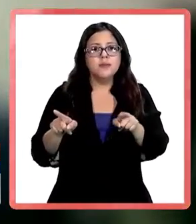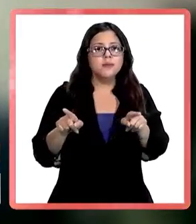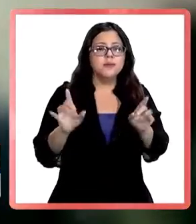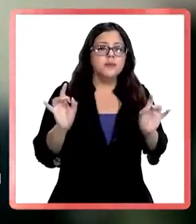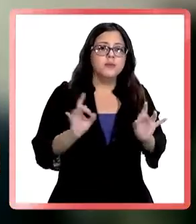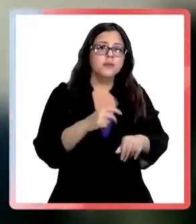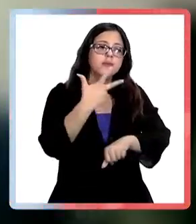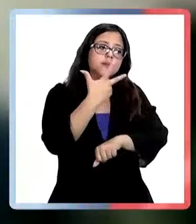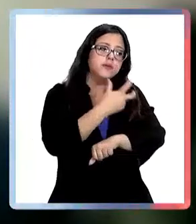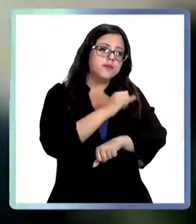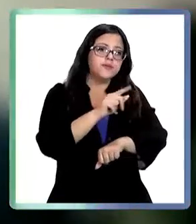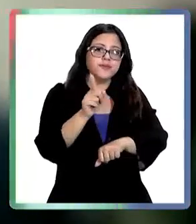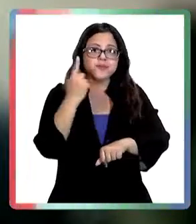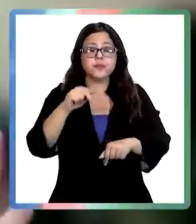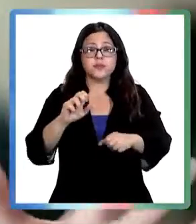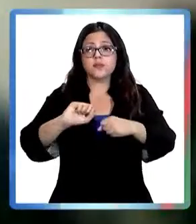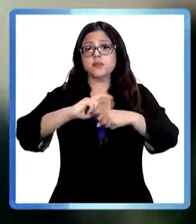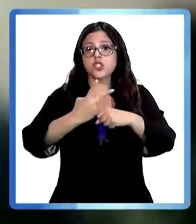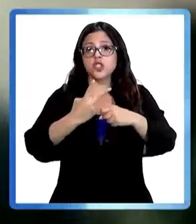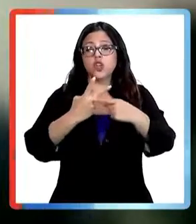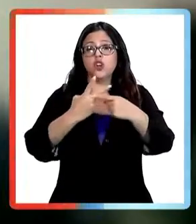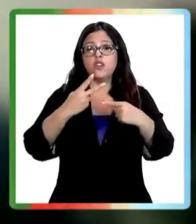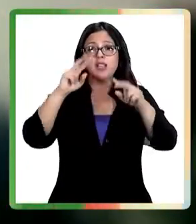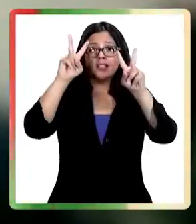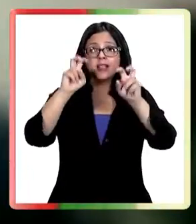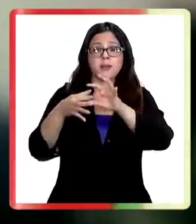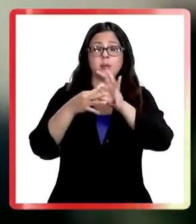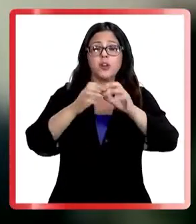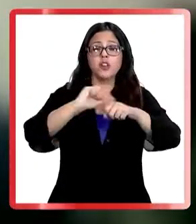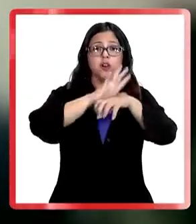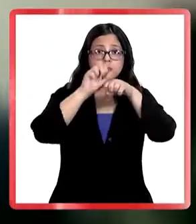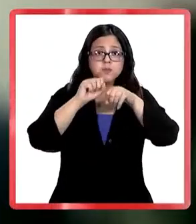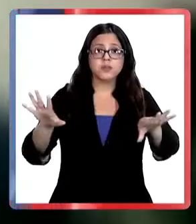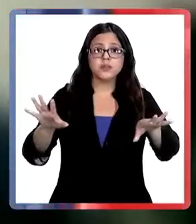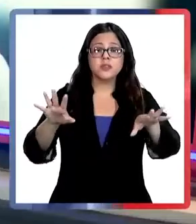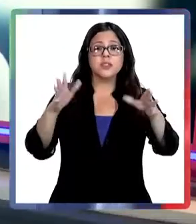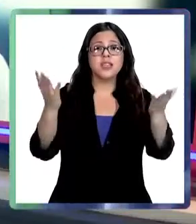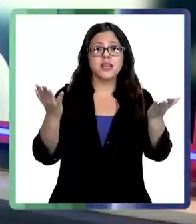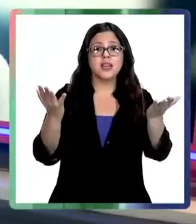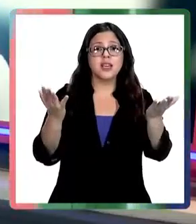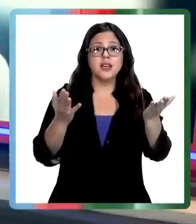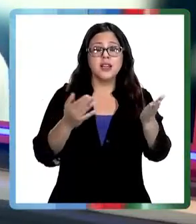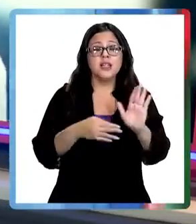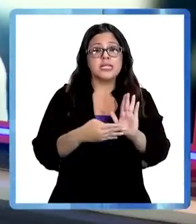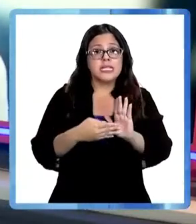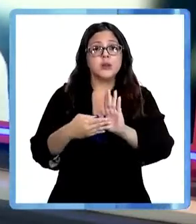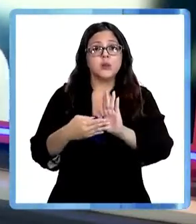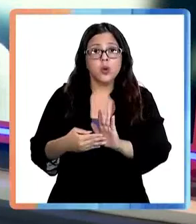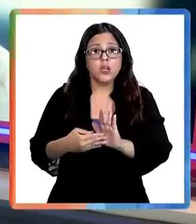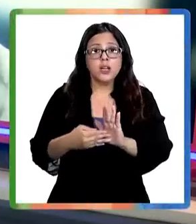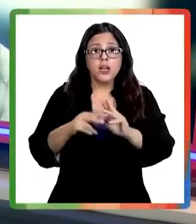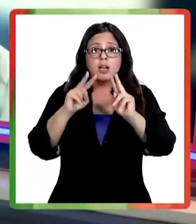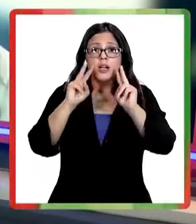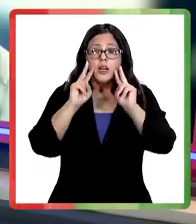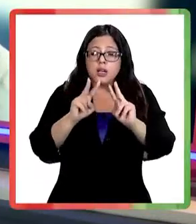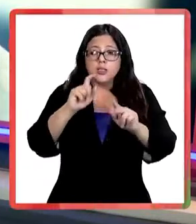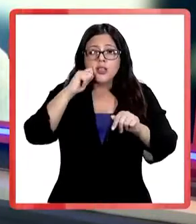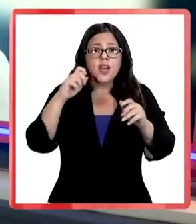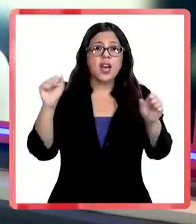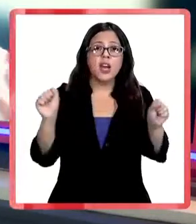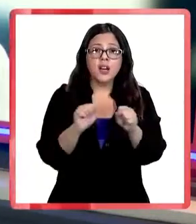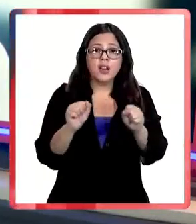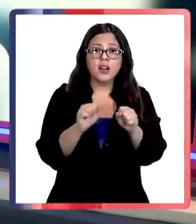influenza, pero hay varios factores de este año post-pandemia de exposición total que nos han llevado a tener un invierno